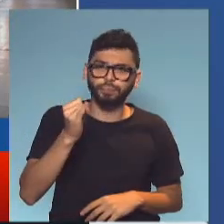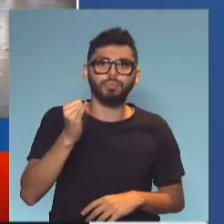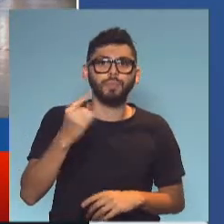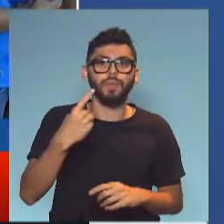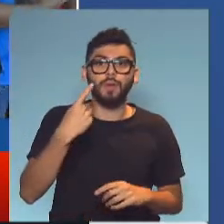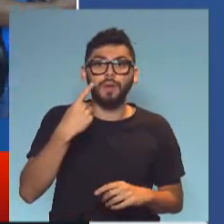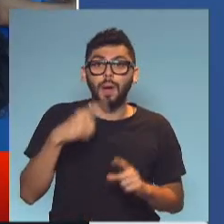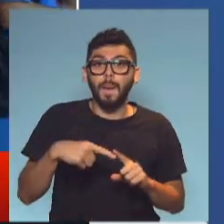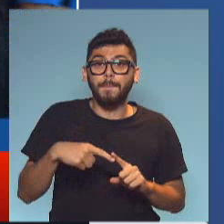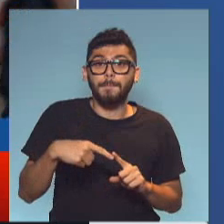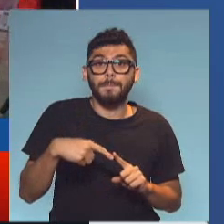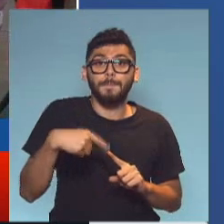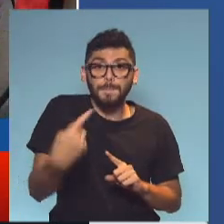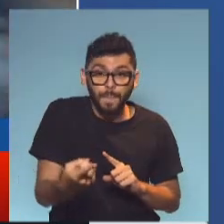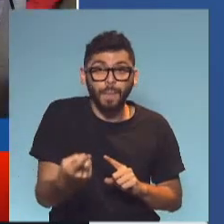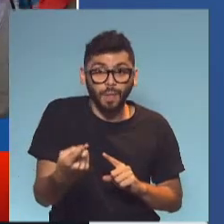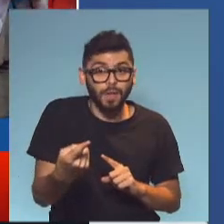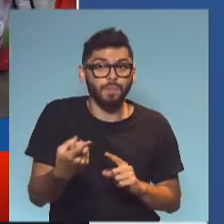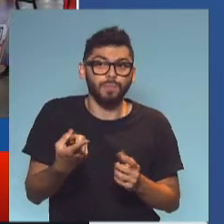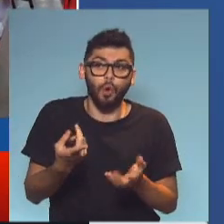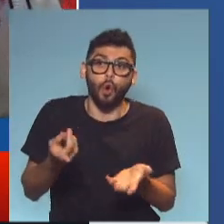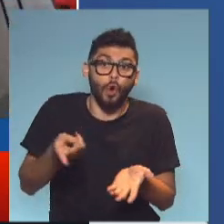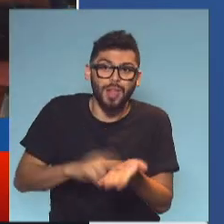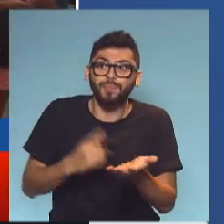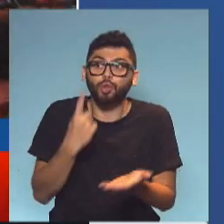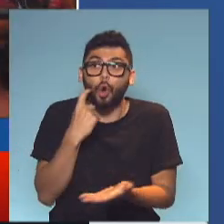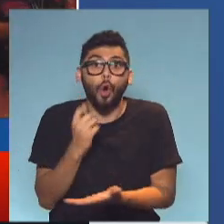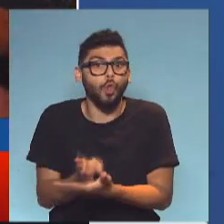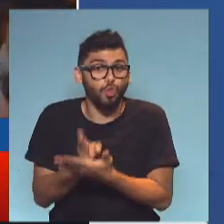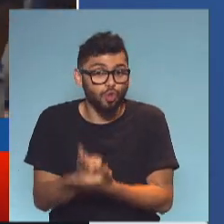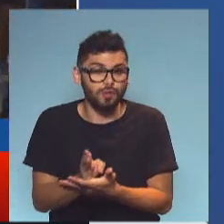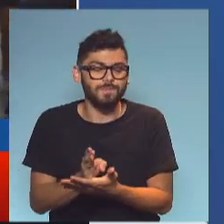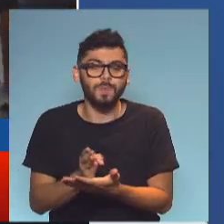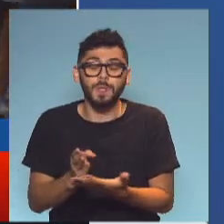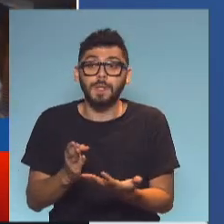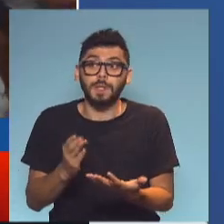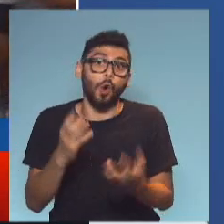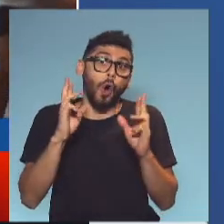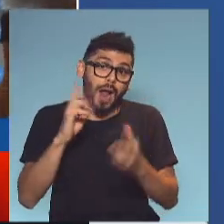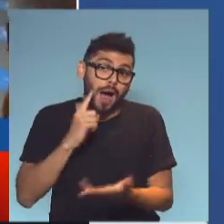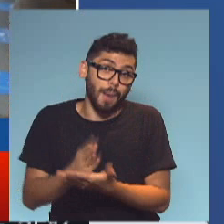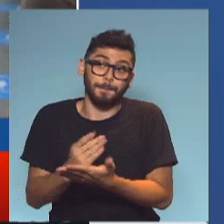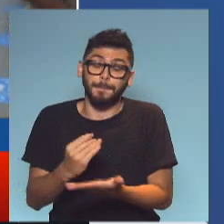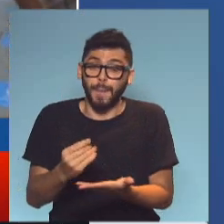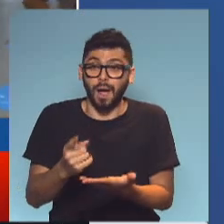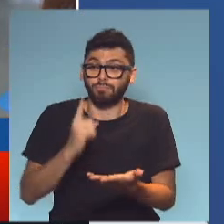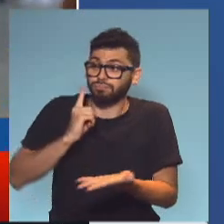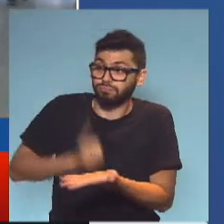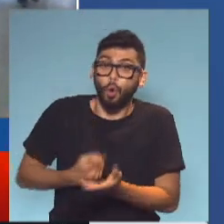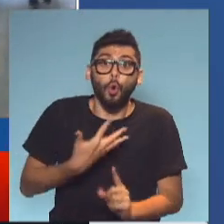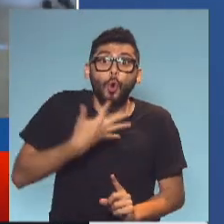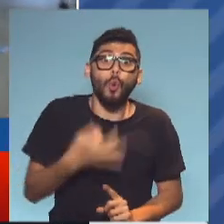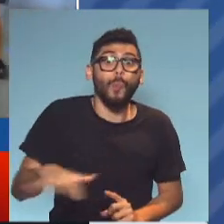será el puntapié para ver nuevos controles. Esperemos nuevos controles. La mejor manera de que esas medidas se cumplan, esas restricciones se